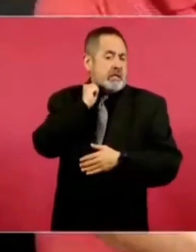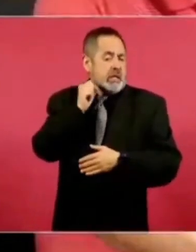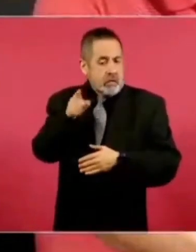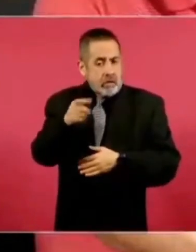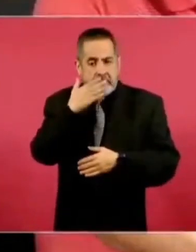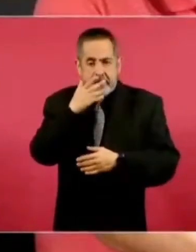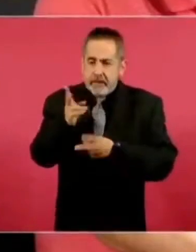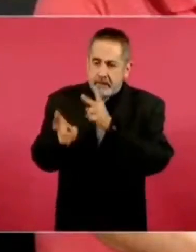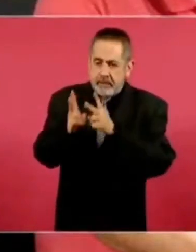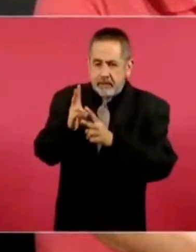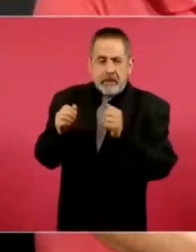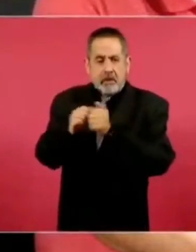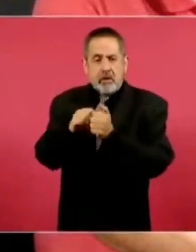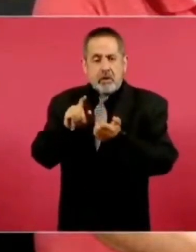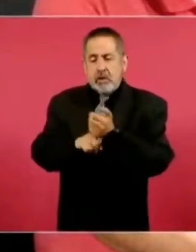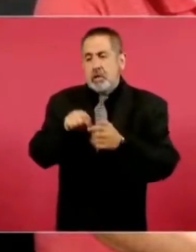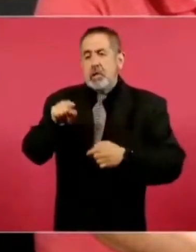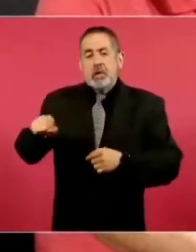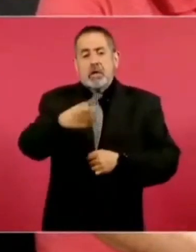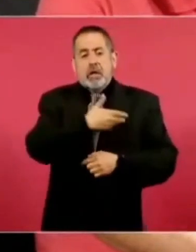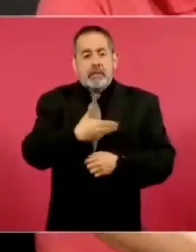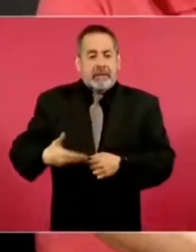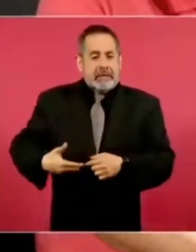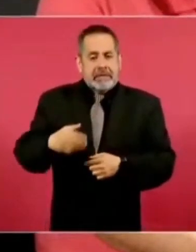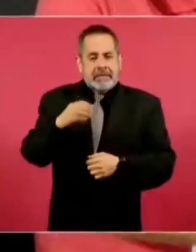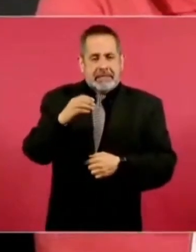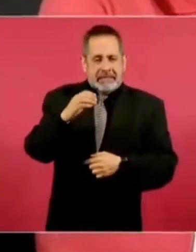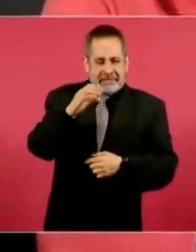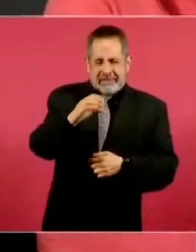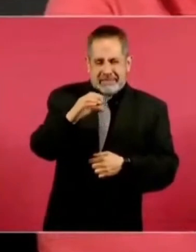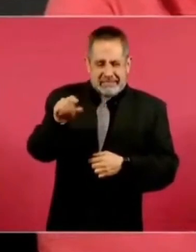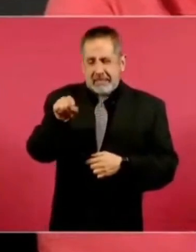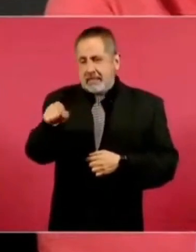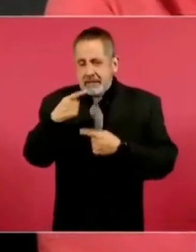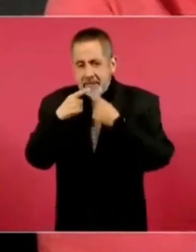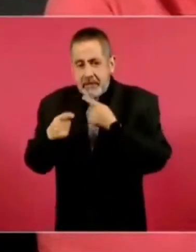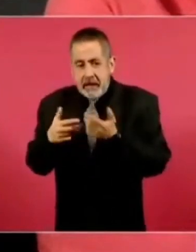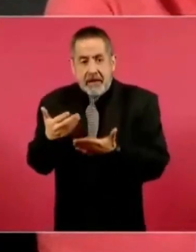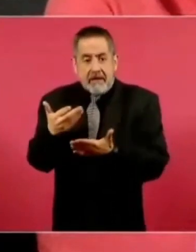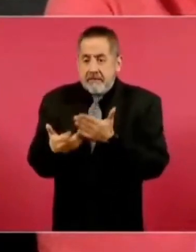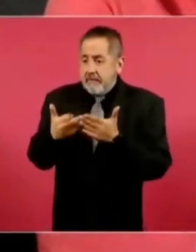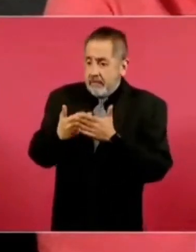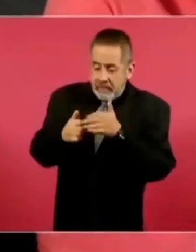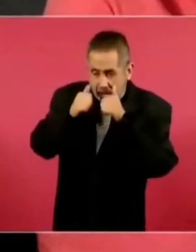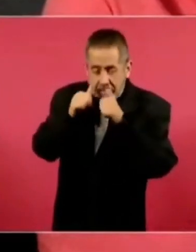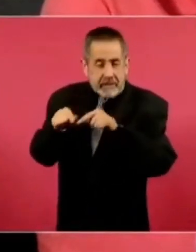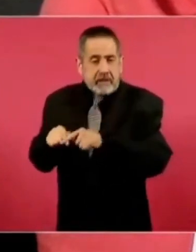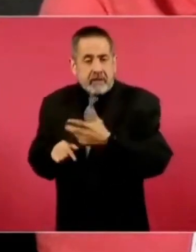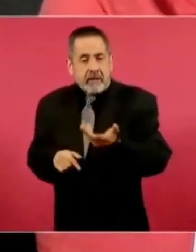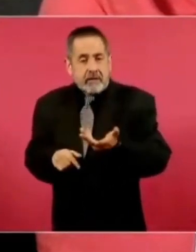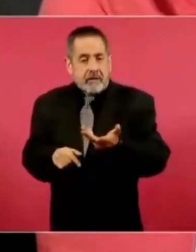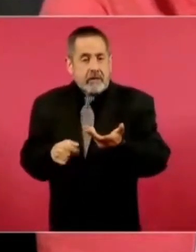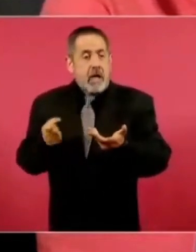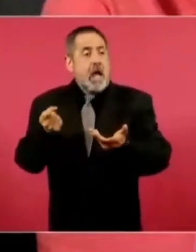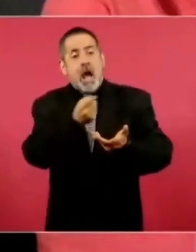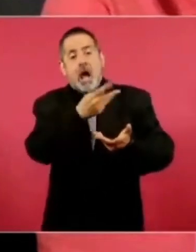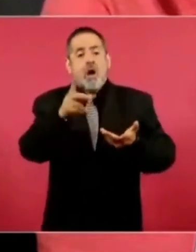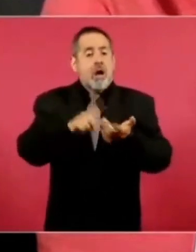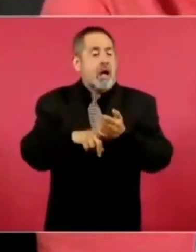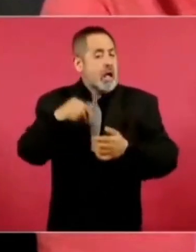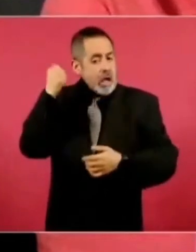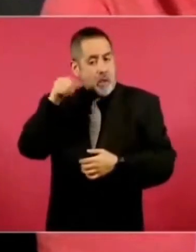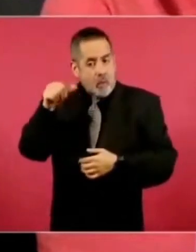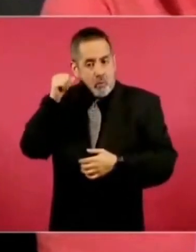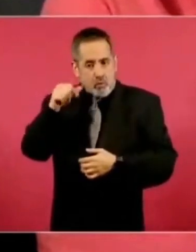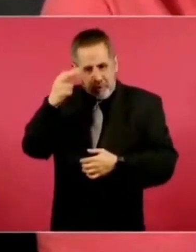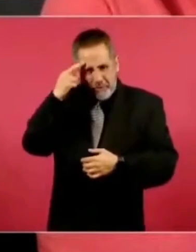con, entre otros, el integrante, el presidente del CCE, que nos decía que le hacía falta gente, incluso los acapulqueños, cuando fuimos